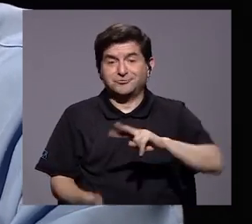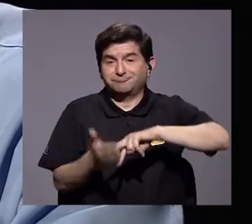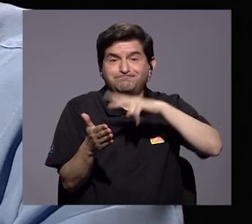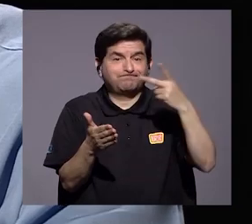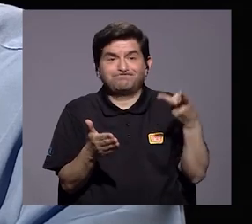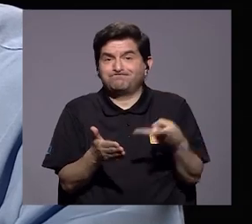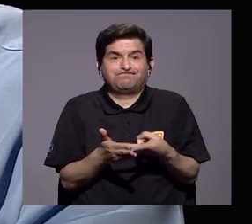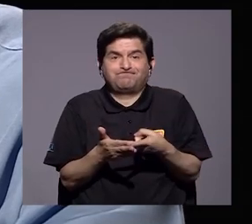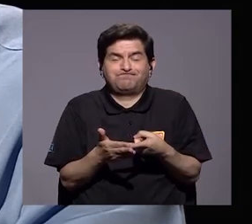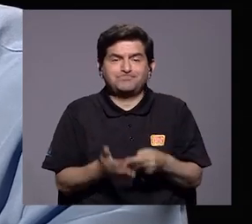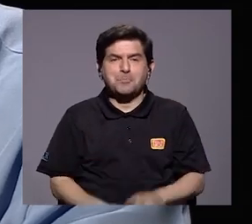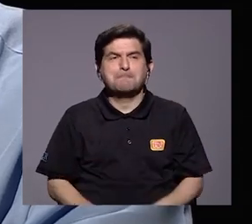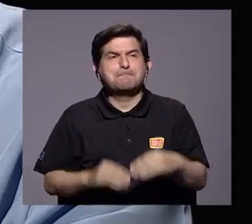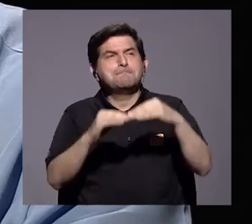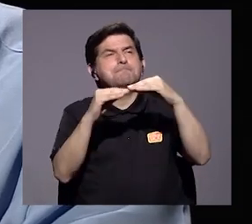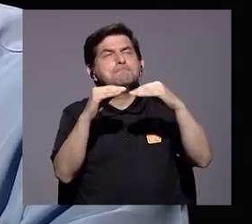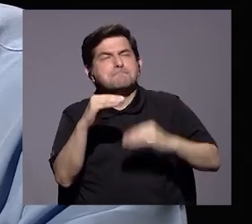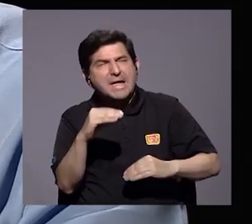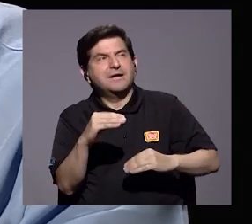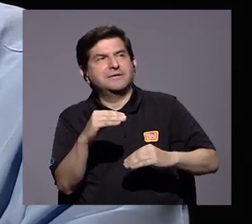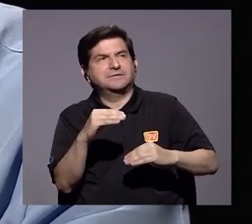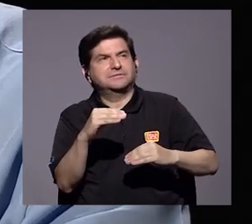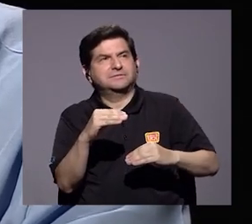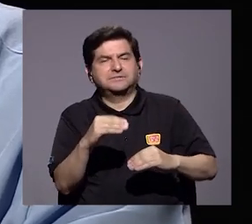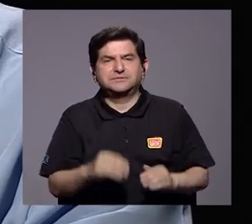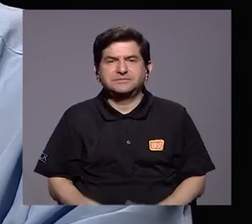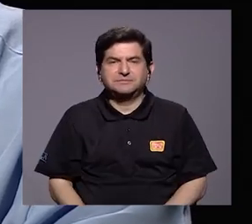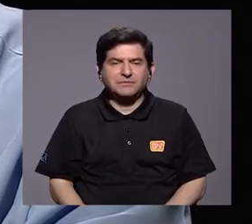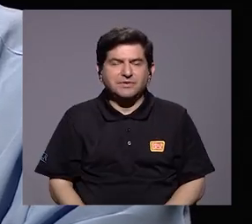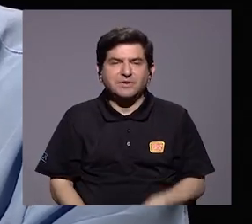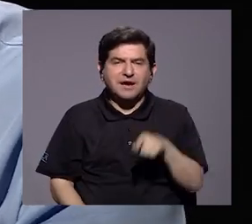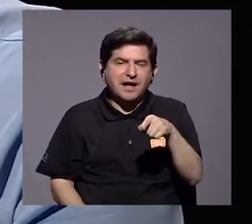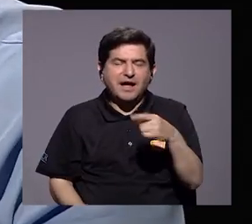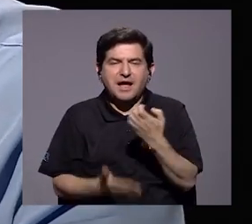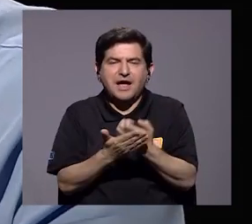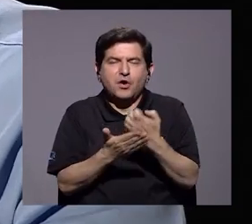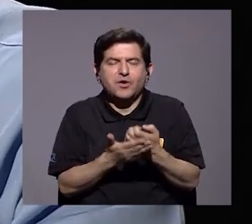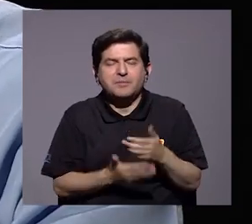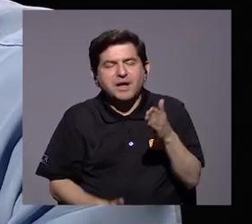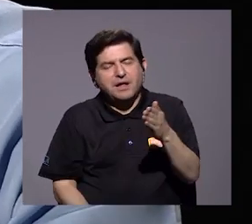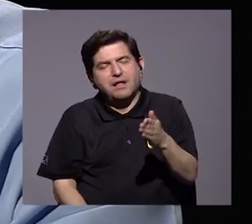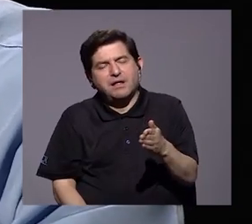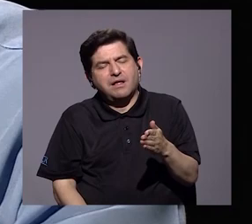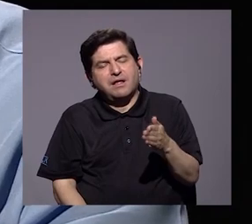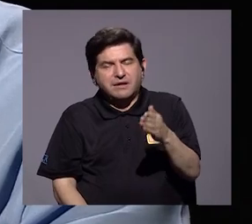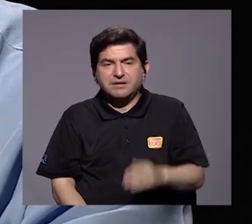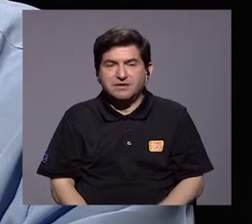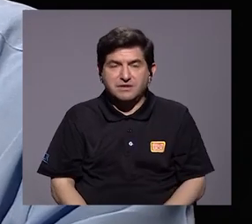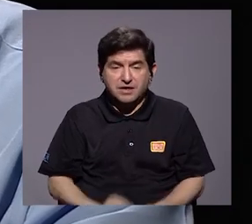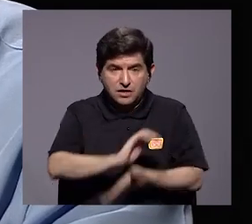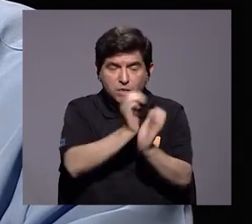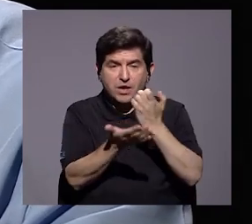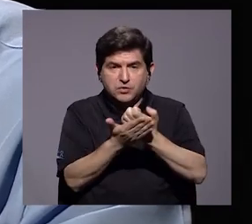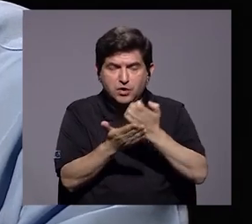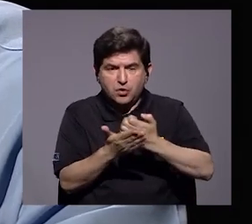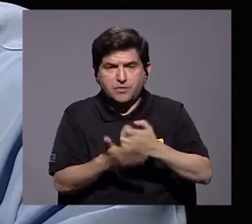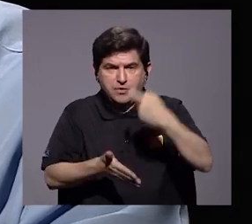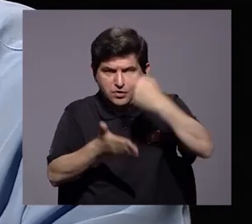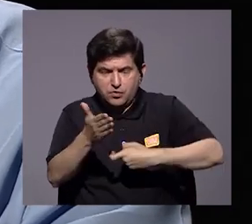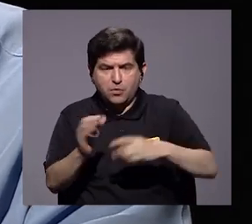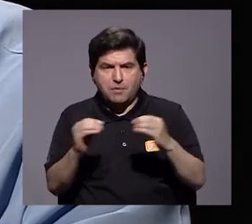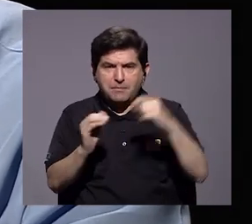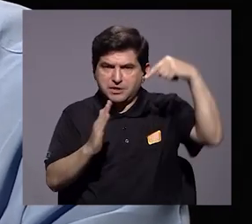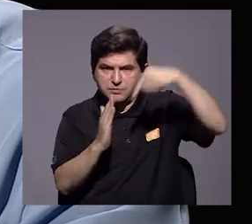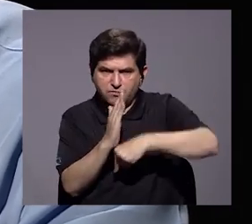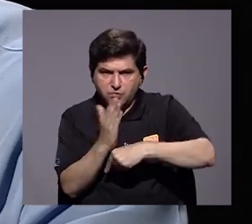eso provoca un como mínimo un verde o de la economía verdad cuando cuando las reformas fiscales